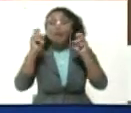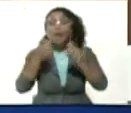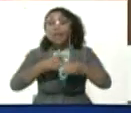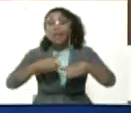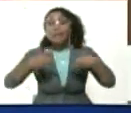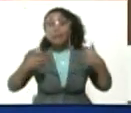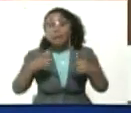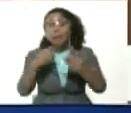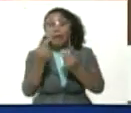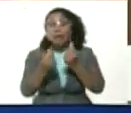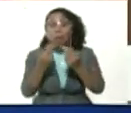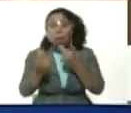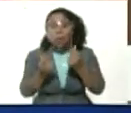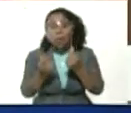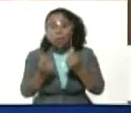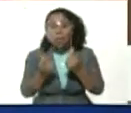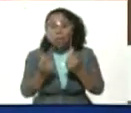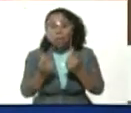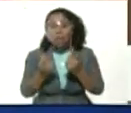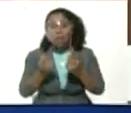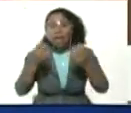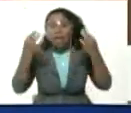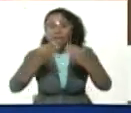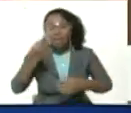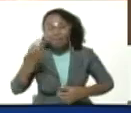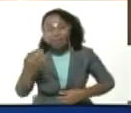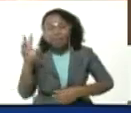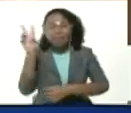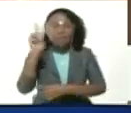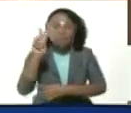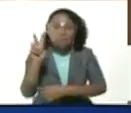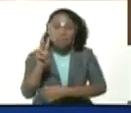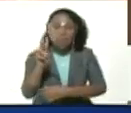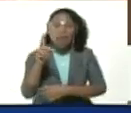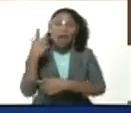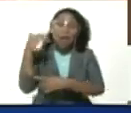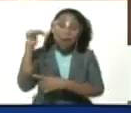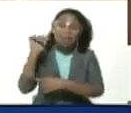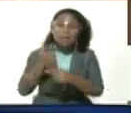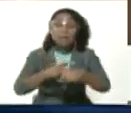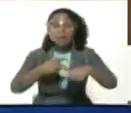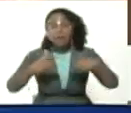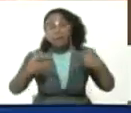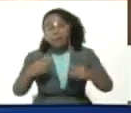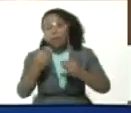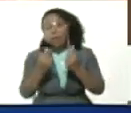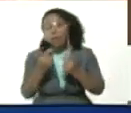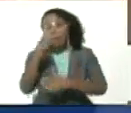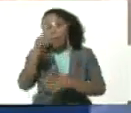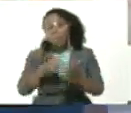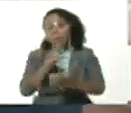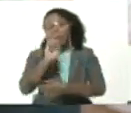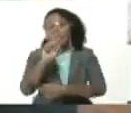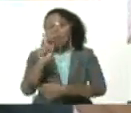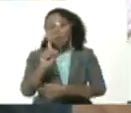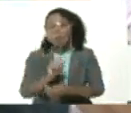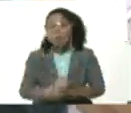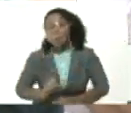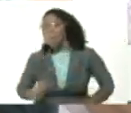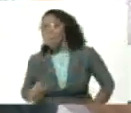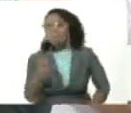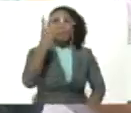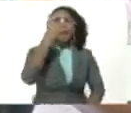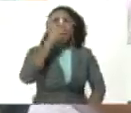crecimiento económico de la economía real venezolana. Va a haber crecimiento económico 2021. Primer